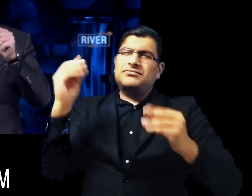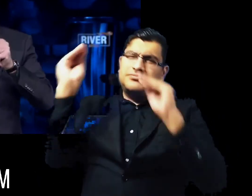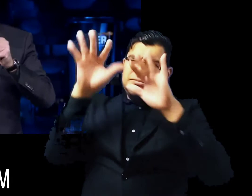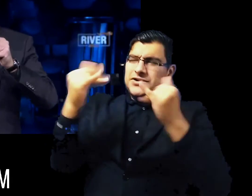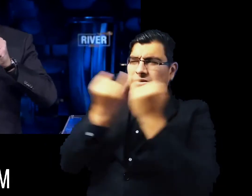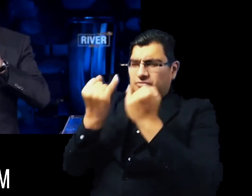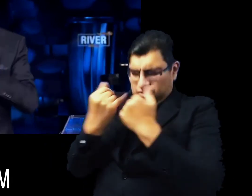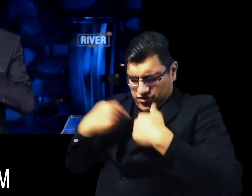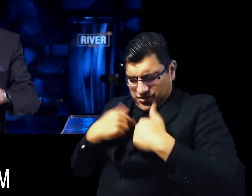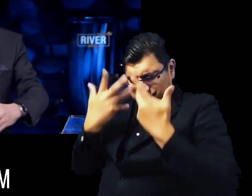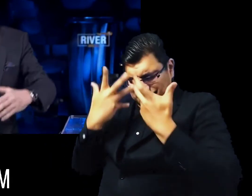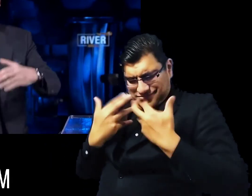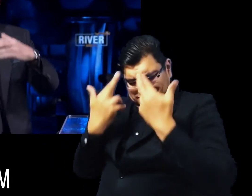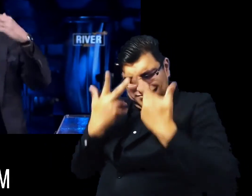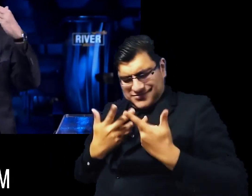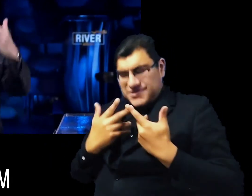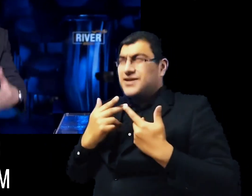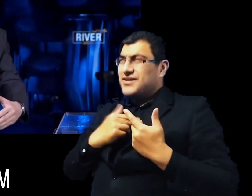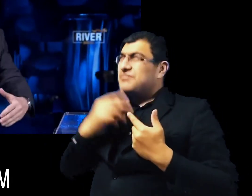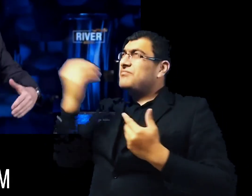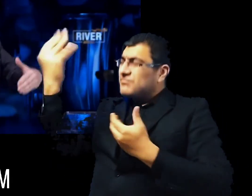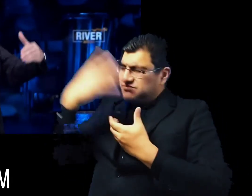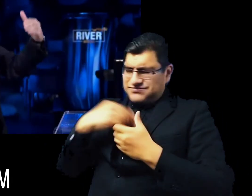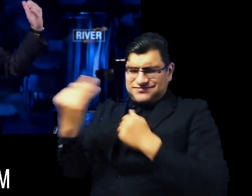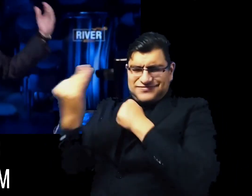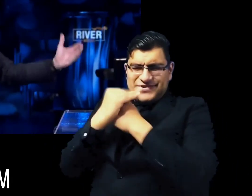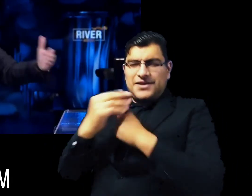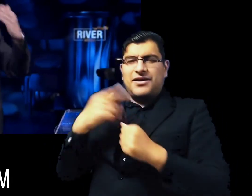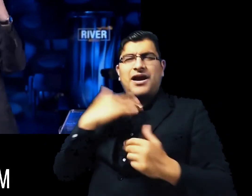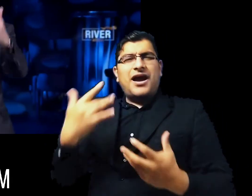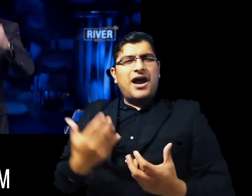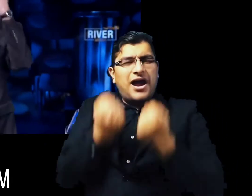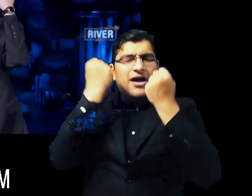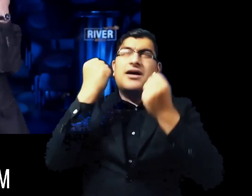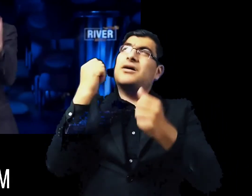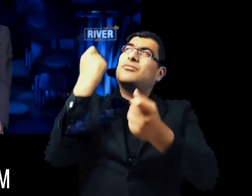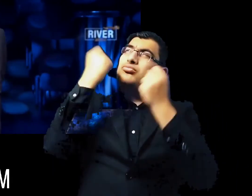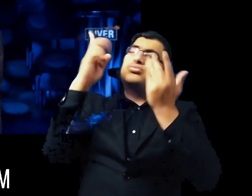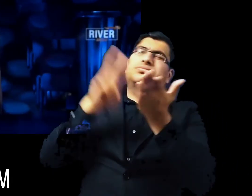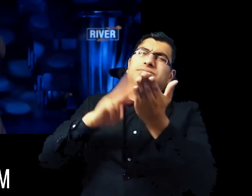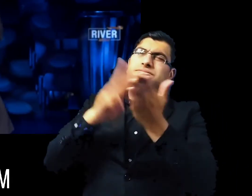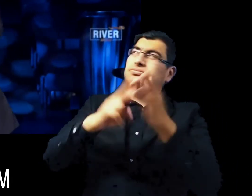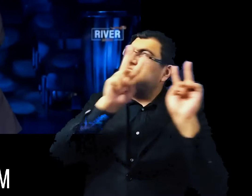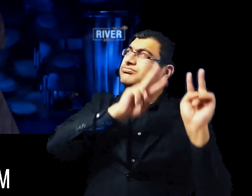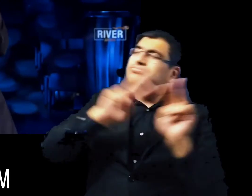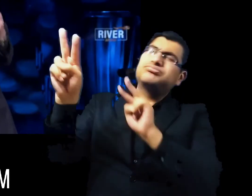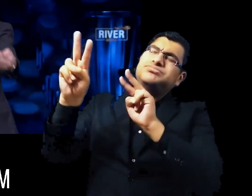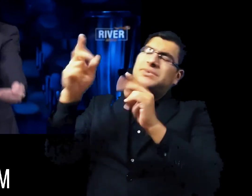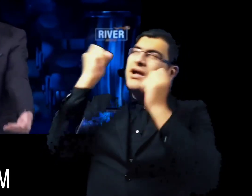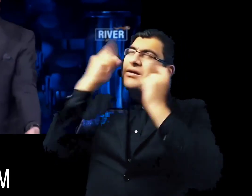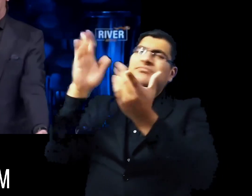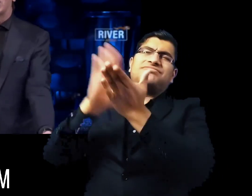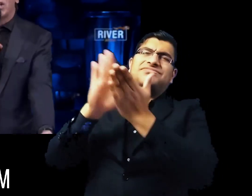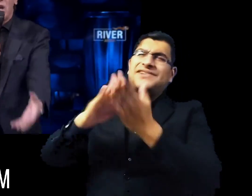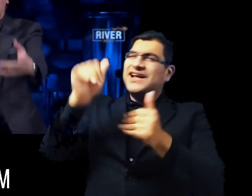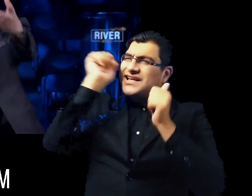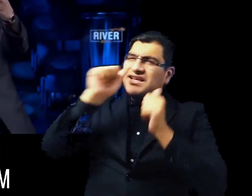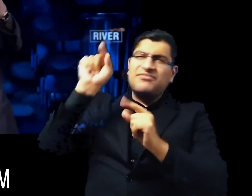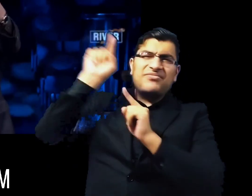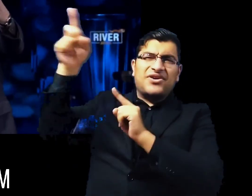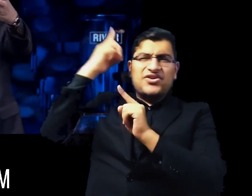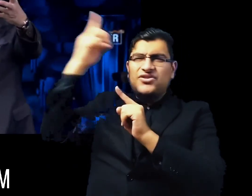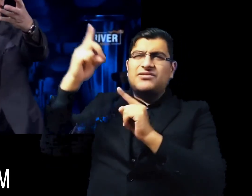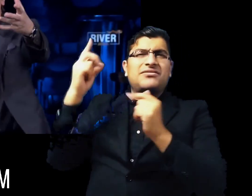también soy un hombre roto, pero eso asegura de que la victoria, la gloria y el crédito se lo lleva el Señor.